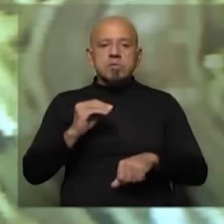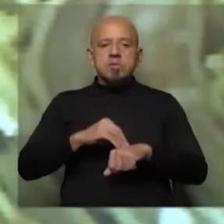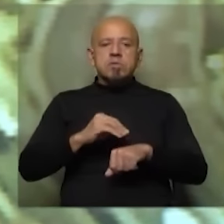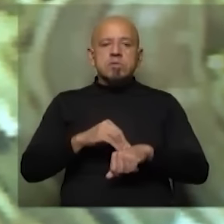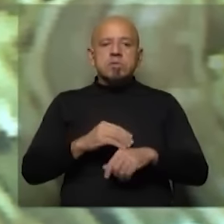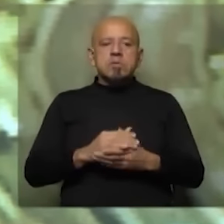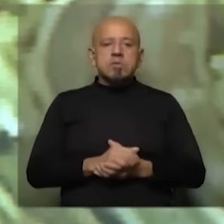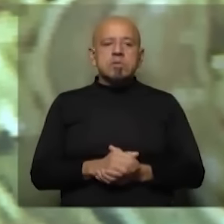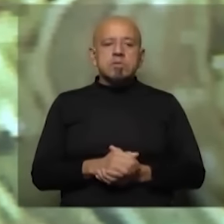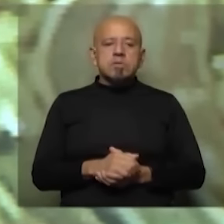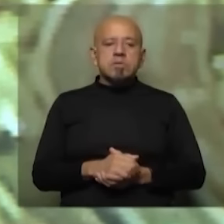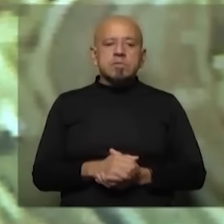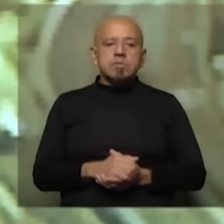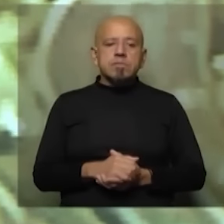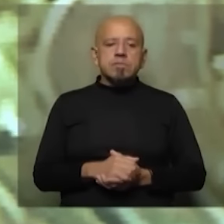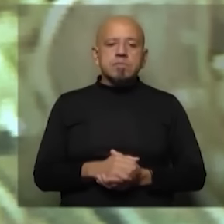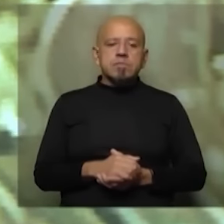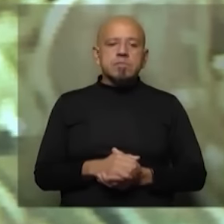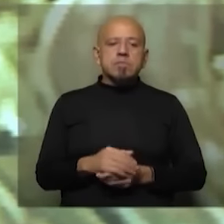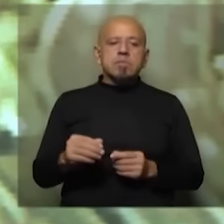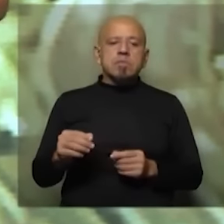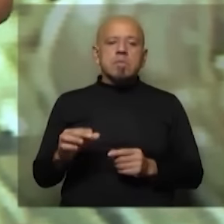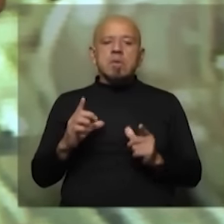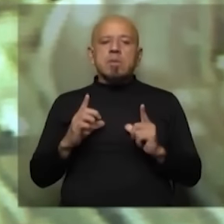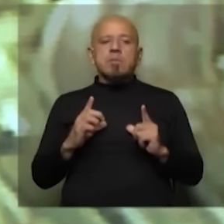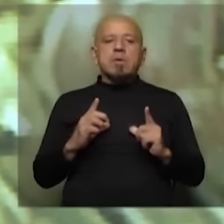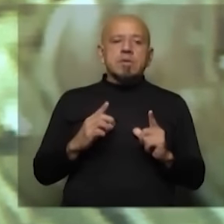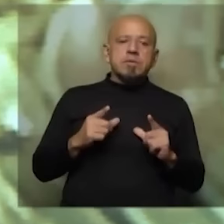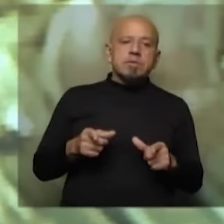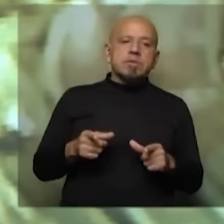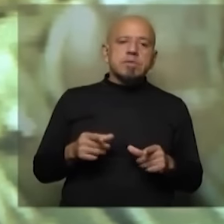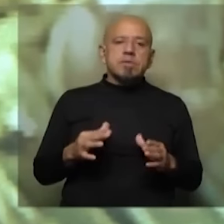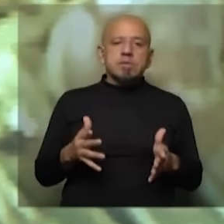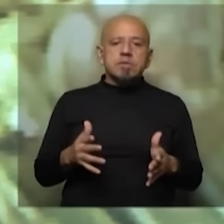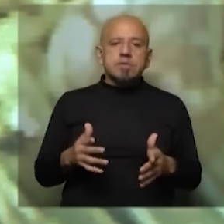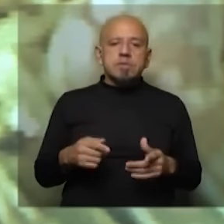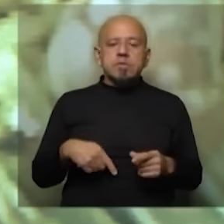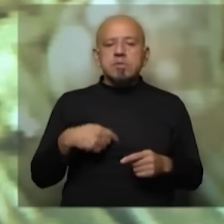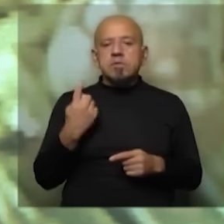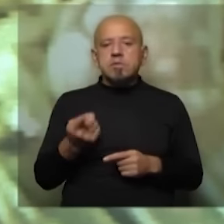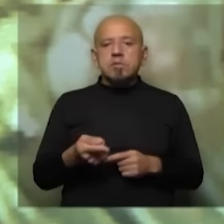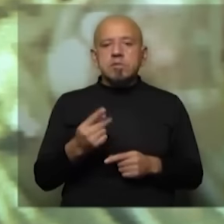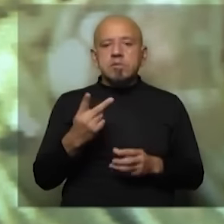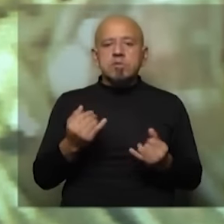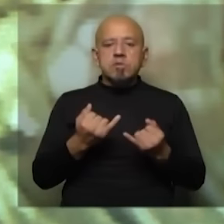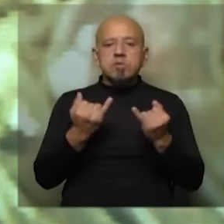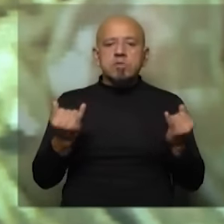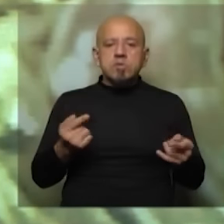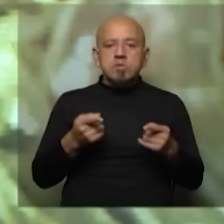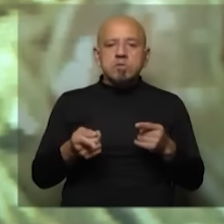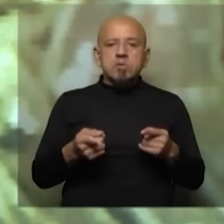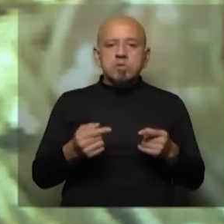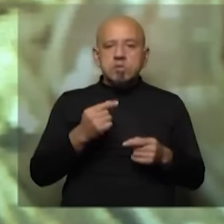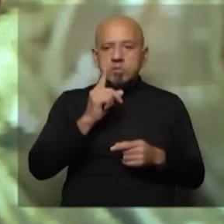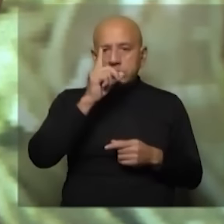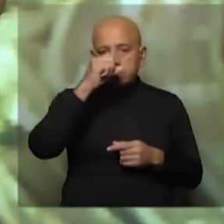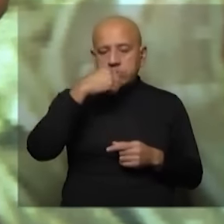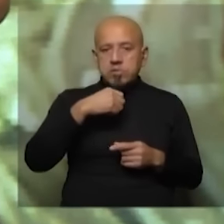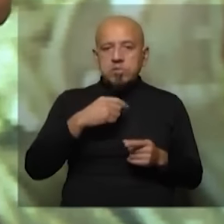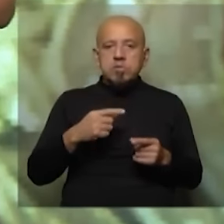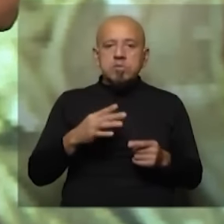mencioné. Bueno, y se esperan algunas mejoras en el tiempo para los próximos 2 días aquí en la zona metropolitana,